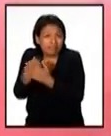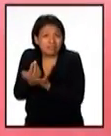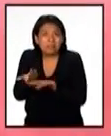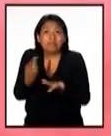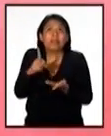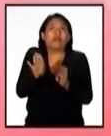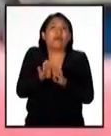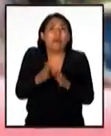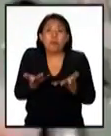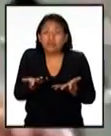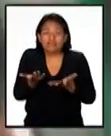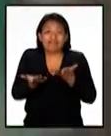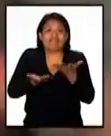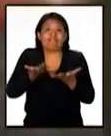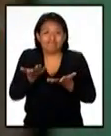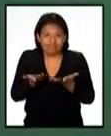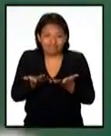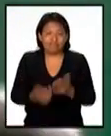pero ¿cómo le hago?